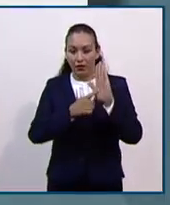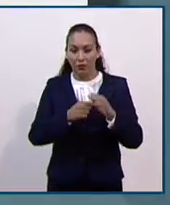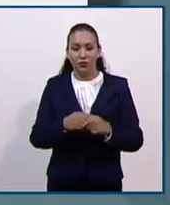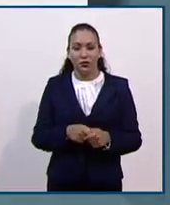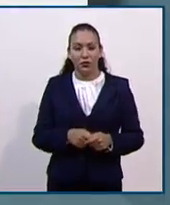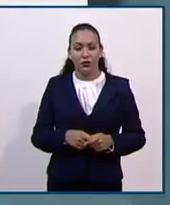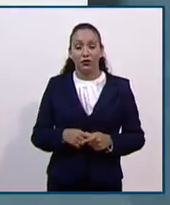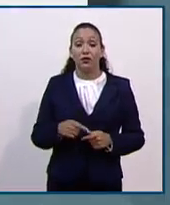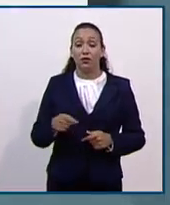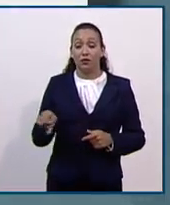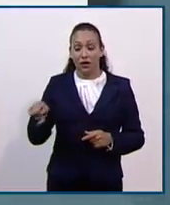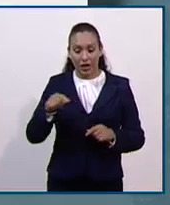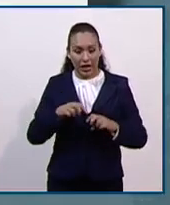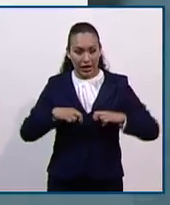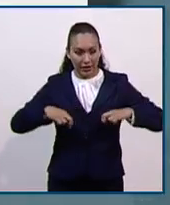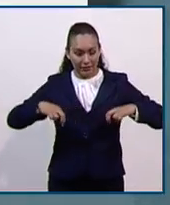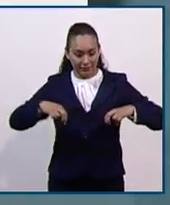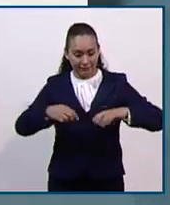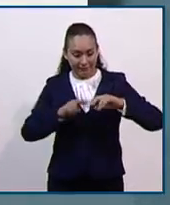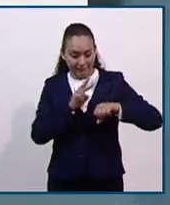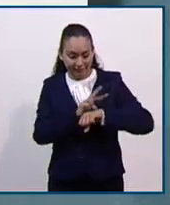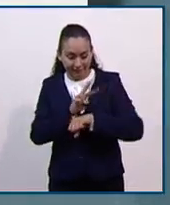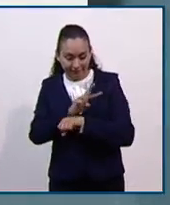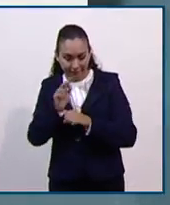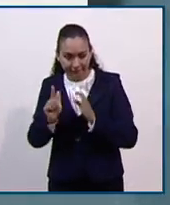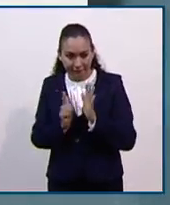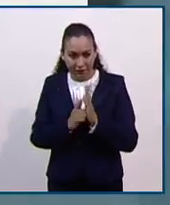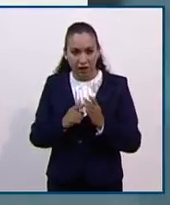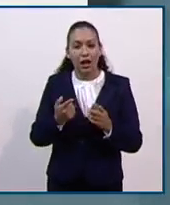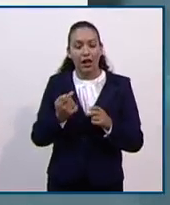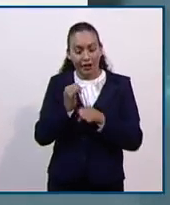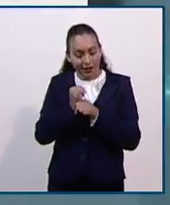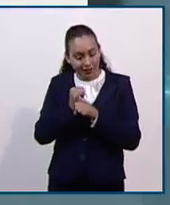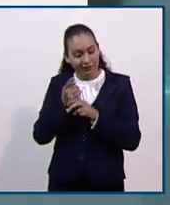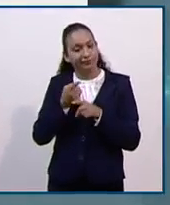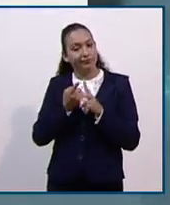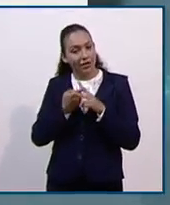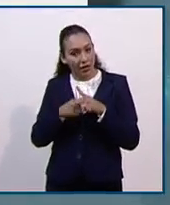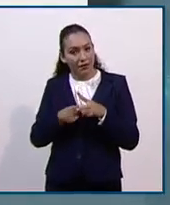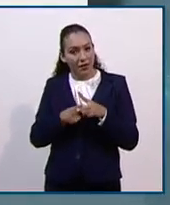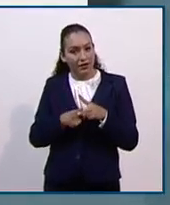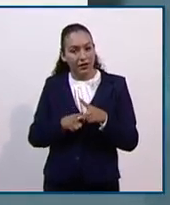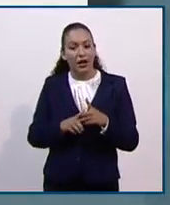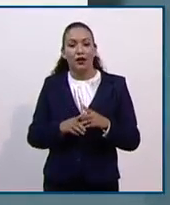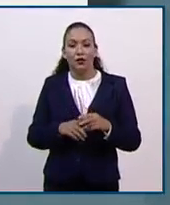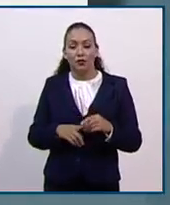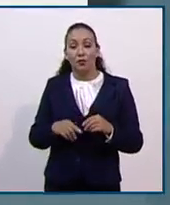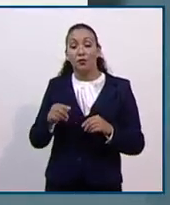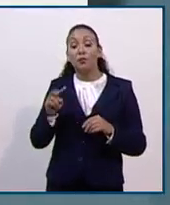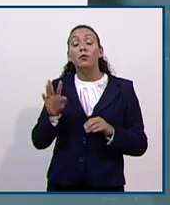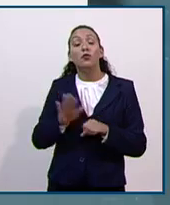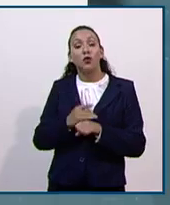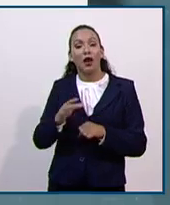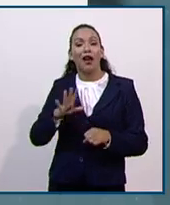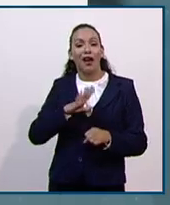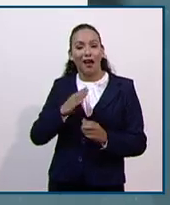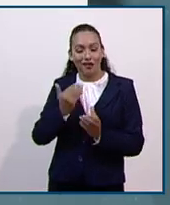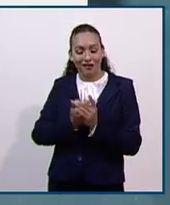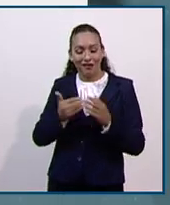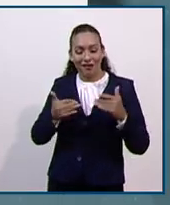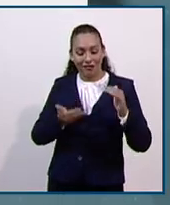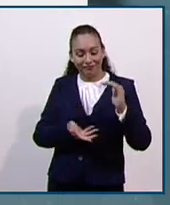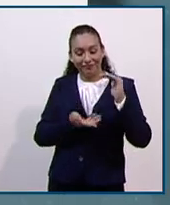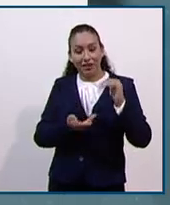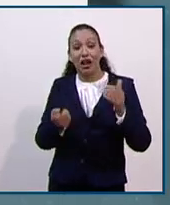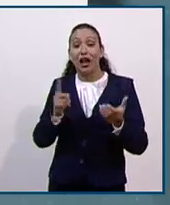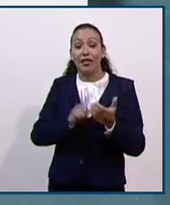la Presidencia del Consejo de la Judicatura Federal, se inició una investigación de oficio por la filtración del archivo que